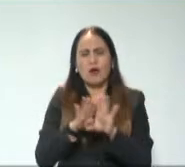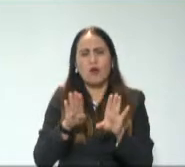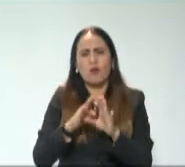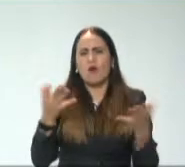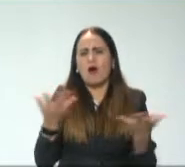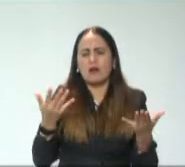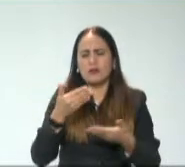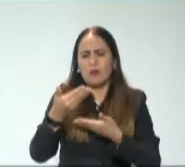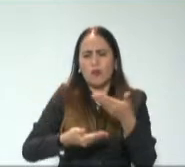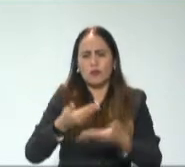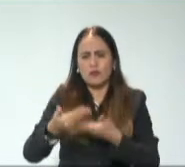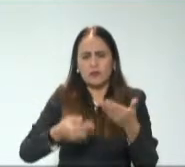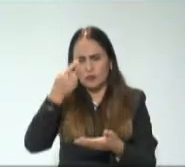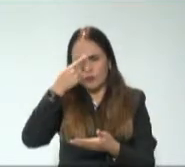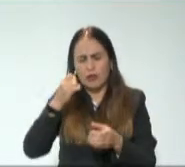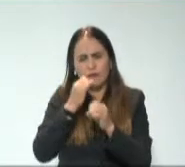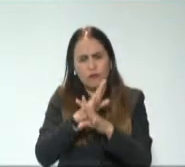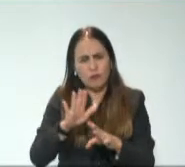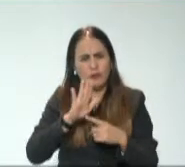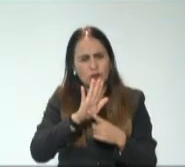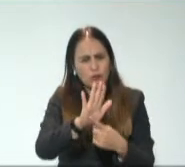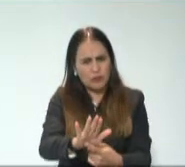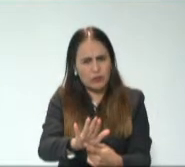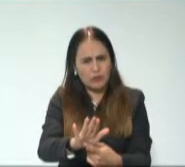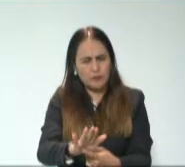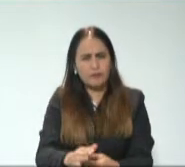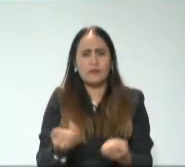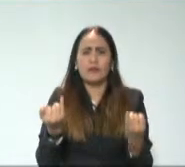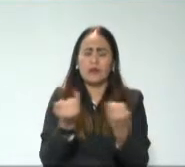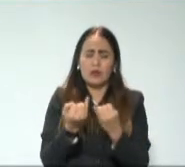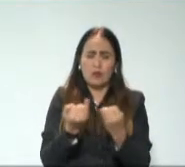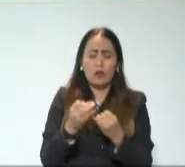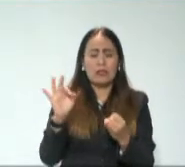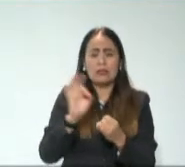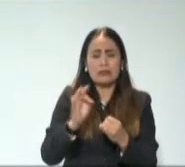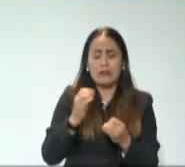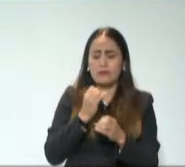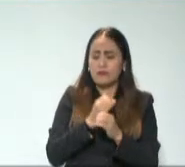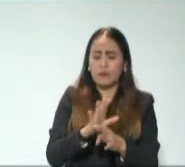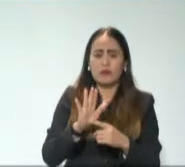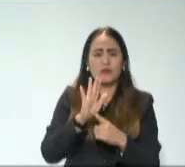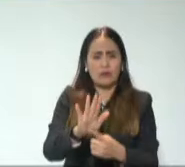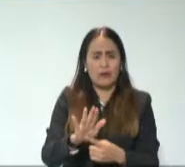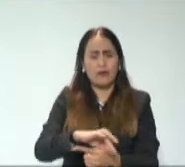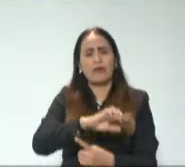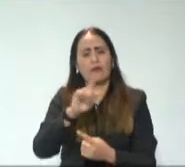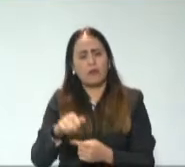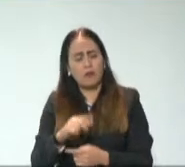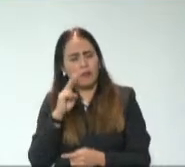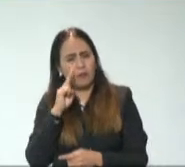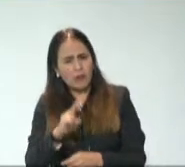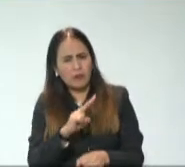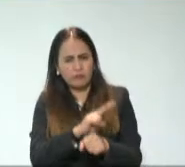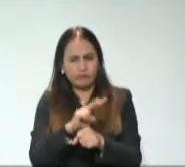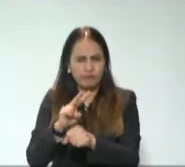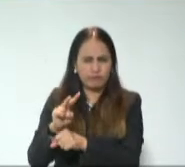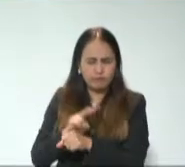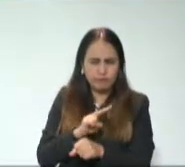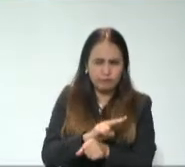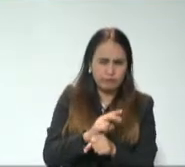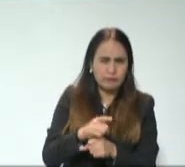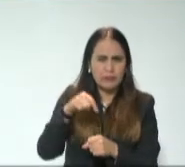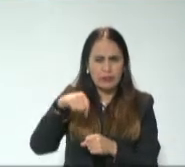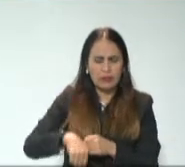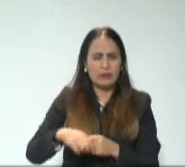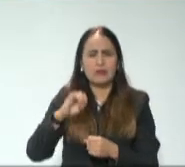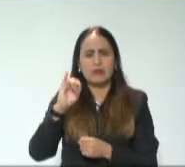acceso a la información y de su impugnación organizar El Sistema Nacional transparencia acceso a la información y protección de datos